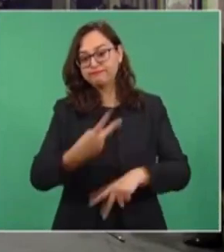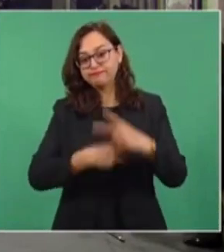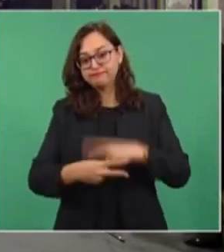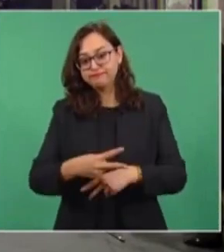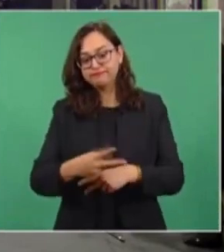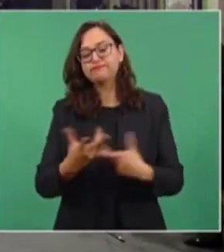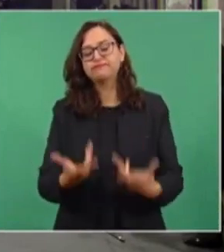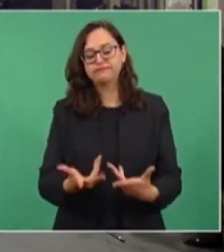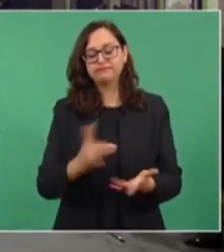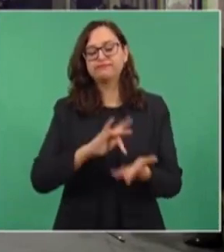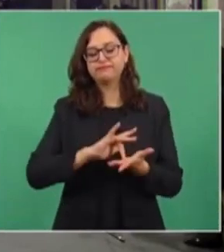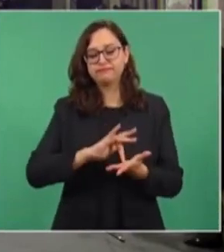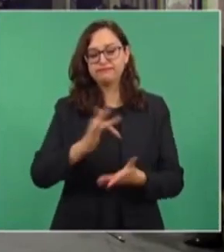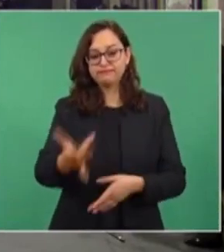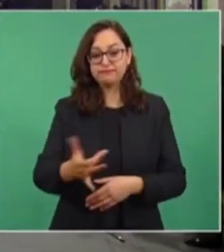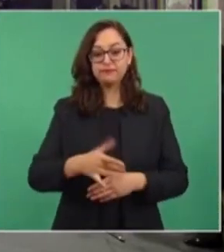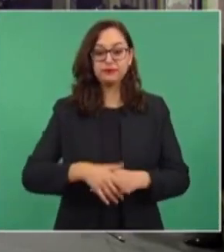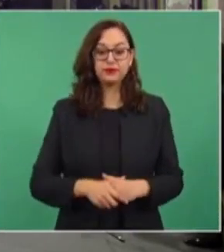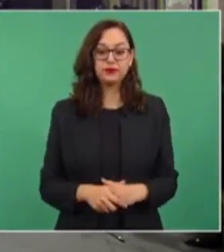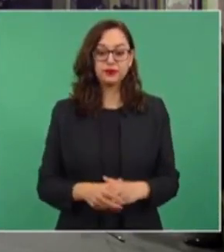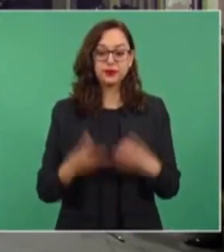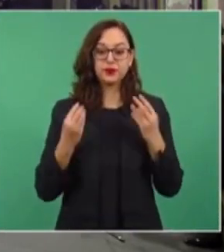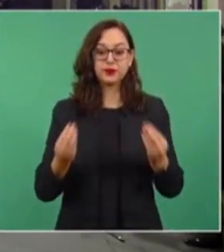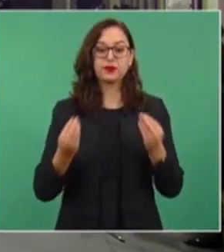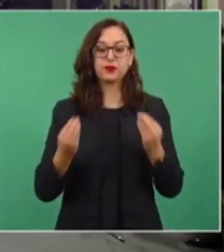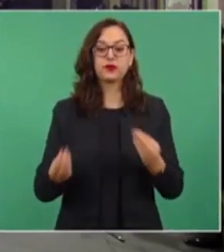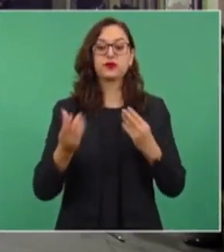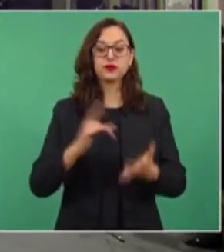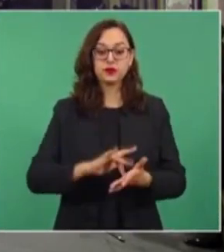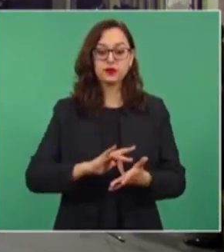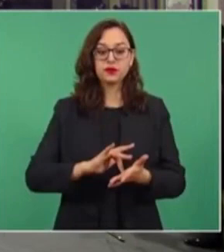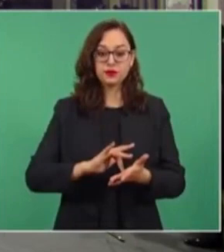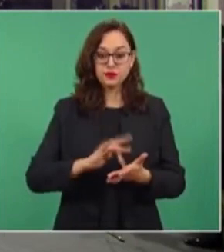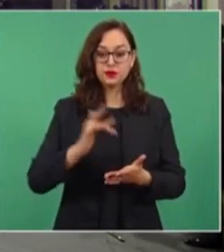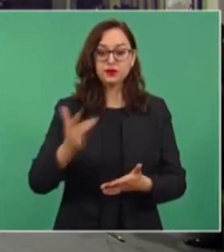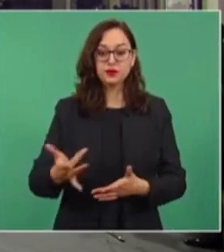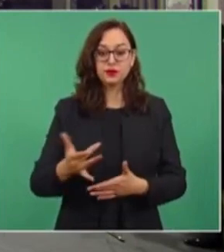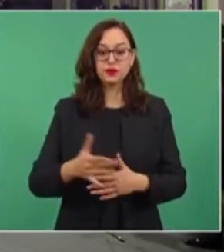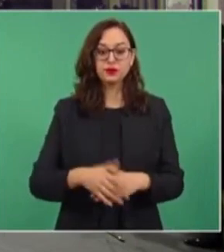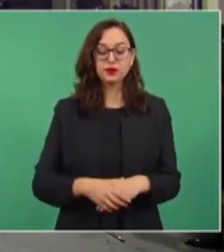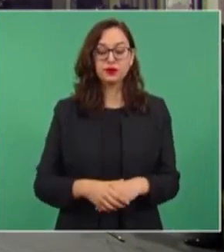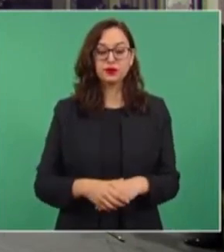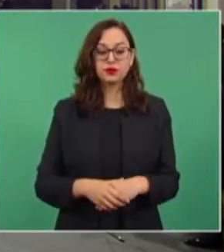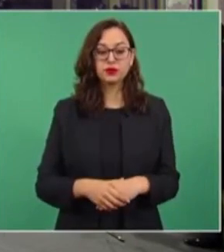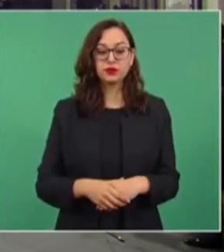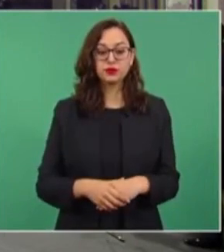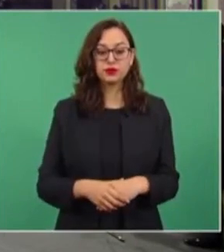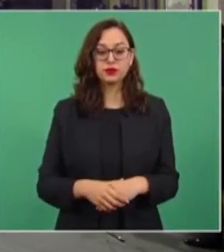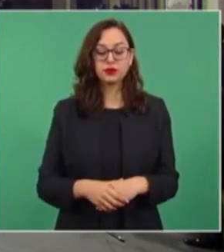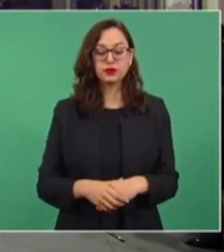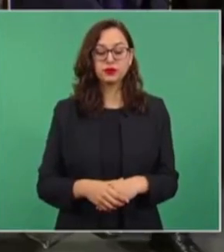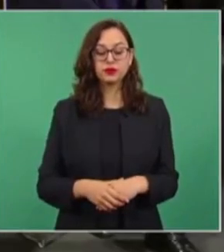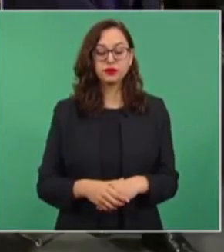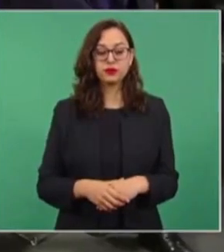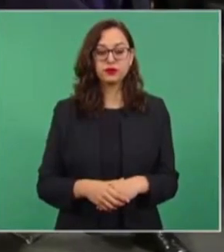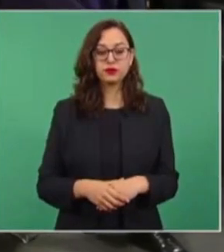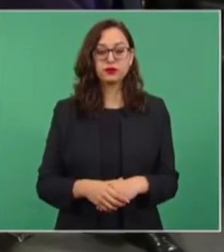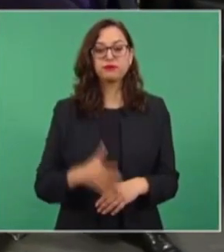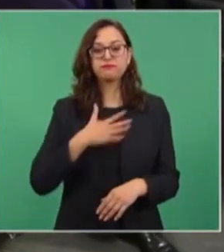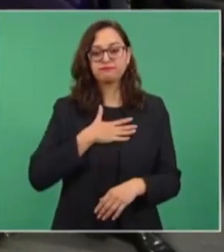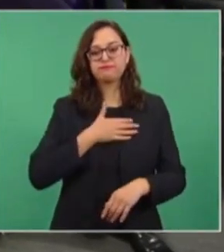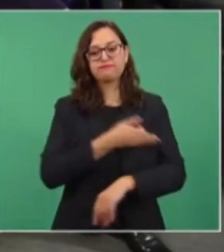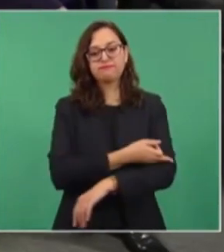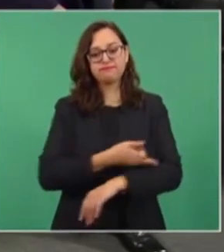en este recinto. Muchísimas gracias, estimados miembros de